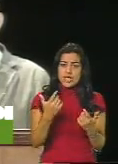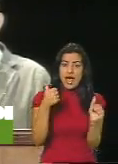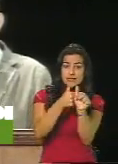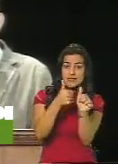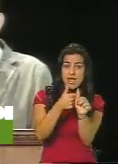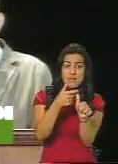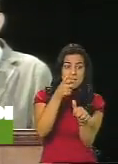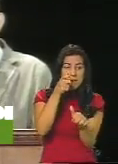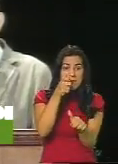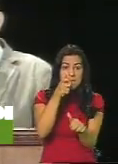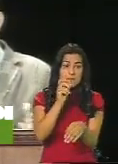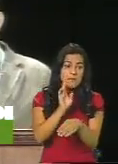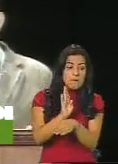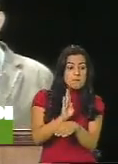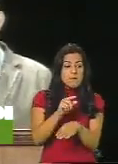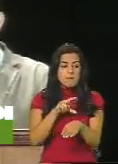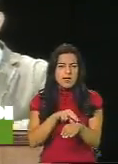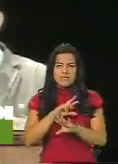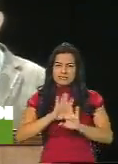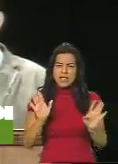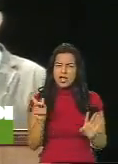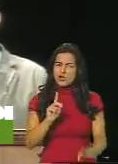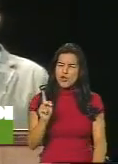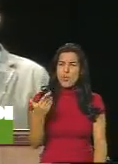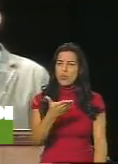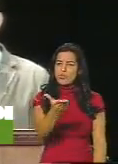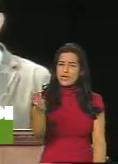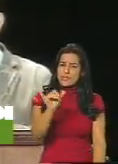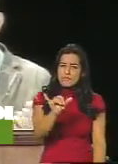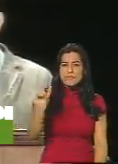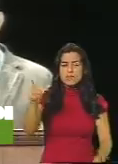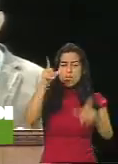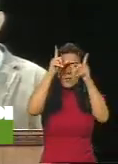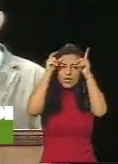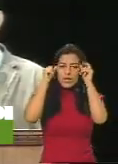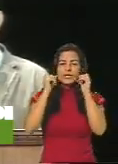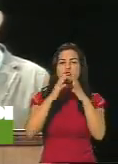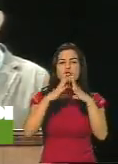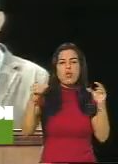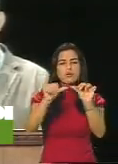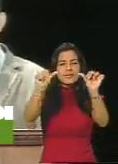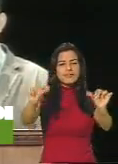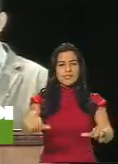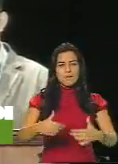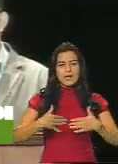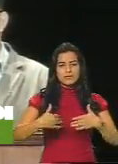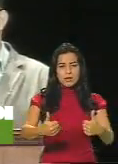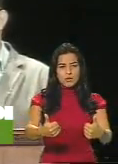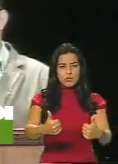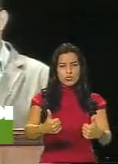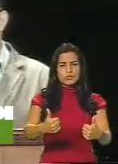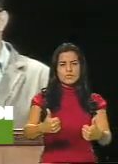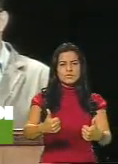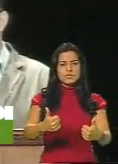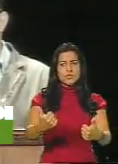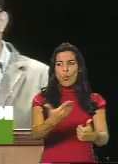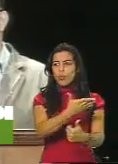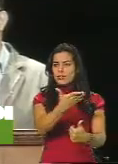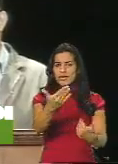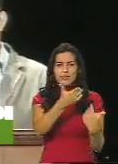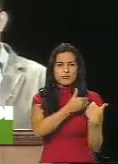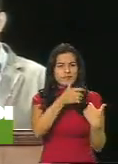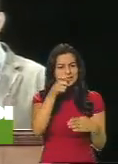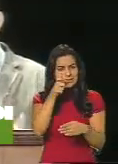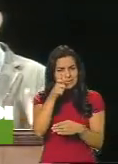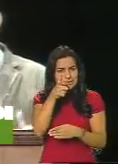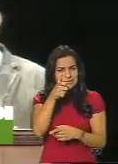asistencia médica, ustedes y los médicos y todo el sistema de salud en verdaderos guardianes